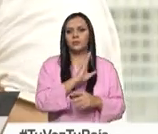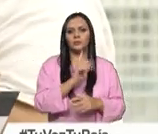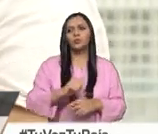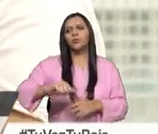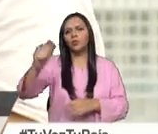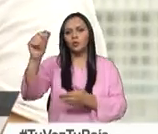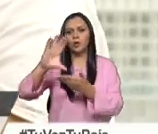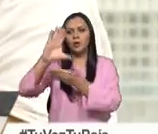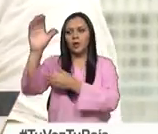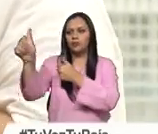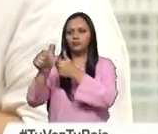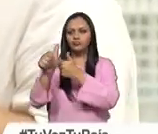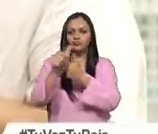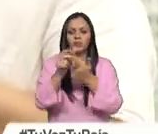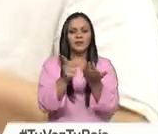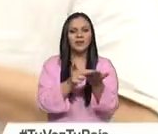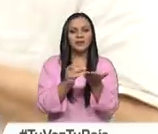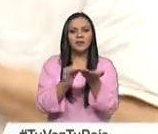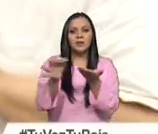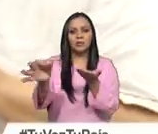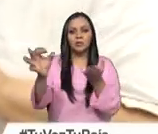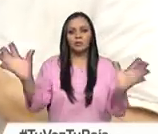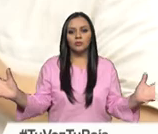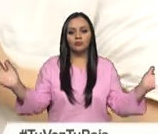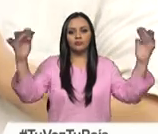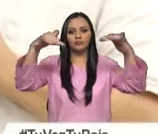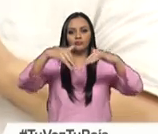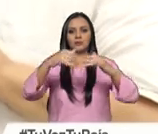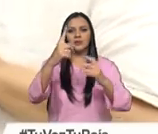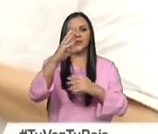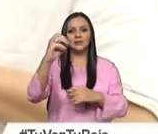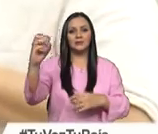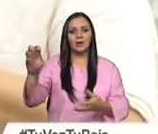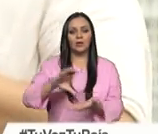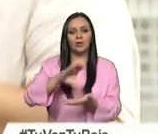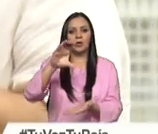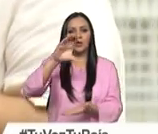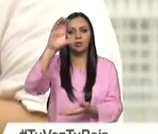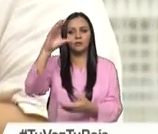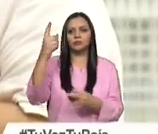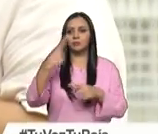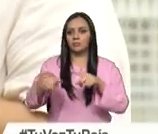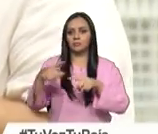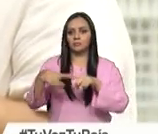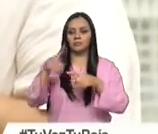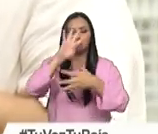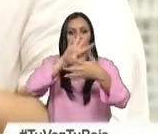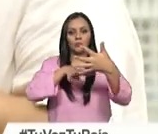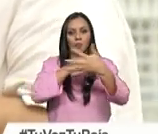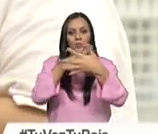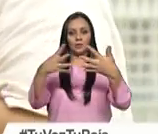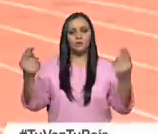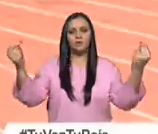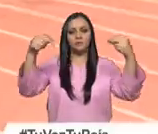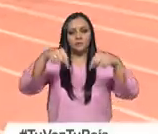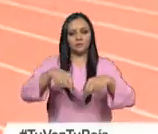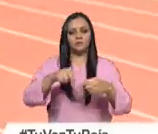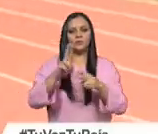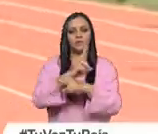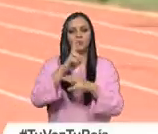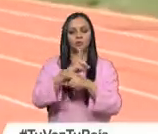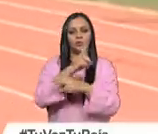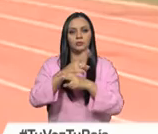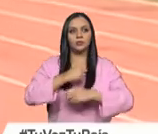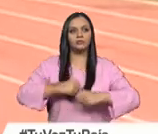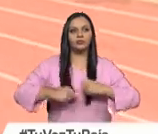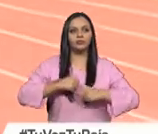Rocafuerte, sino de todo el distrito educativo. Son 100 instituciones educativas, son 100 colegios quienes van a poder tener acceso a esta pista,